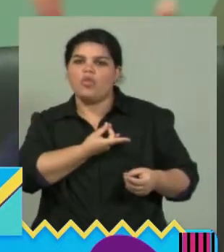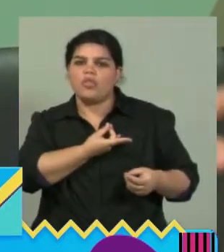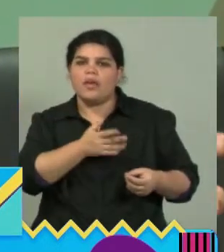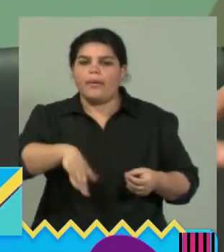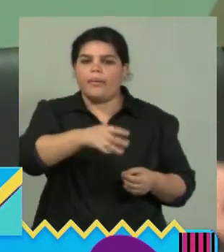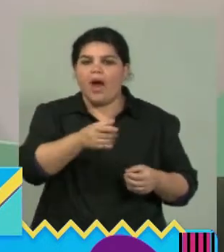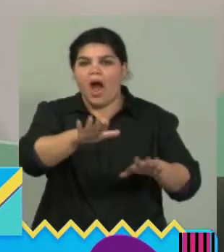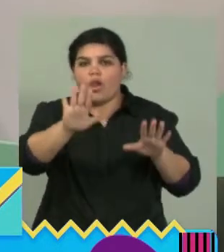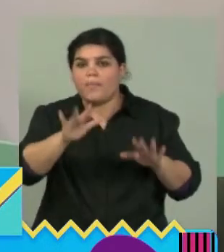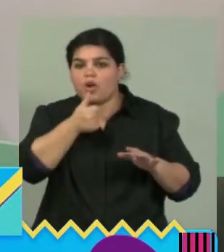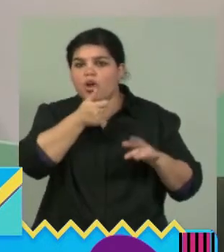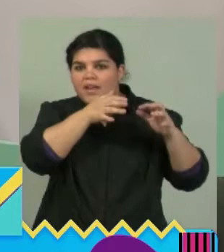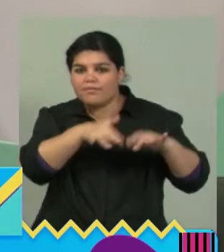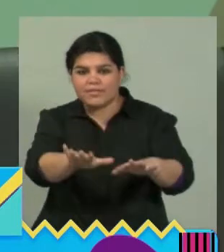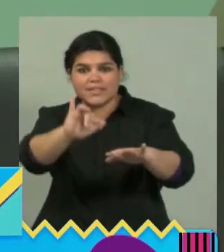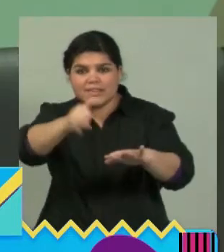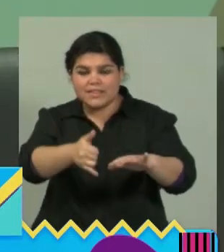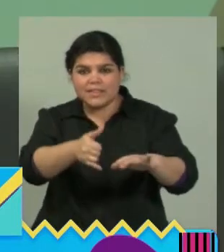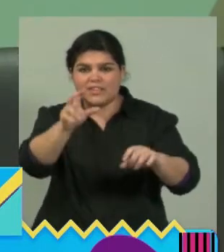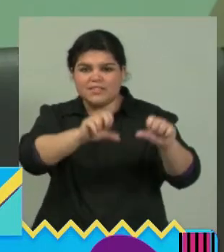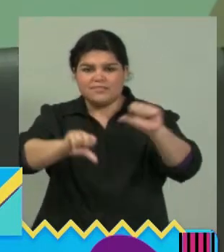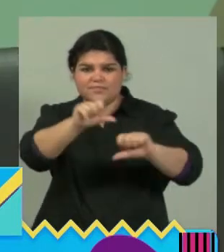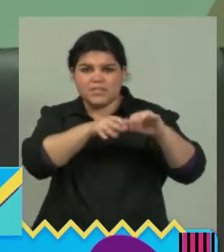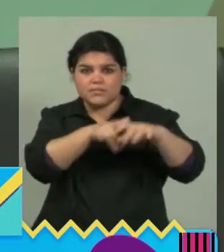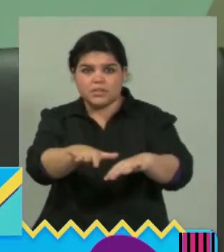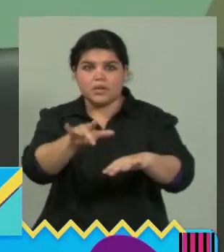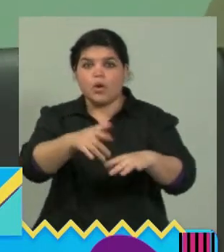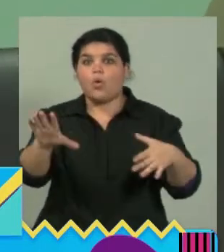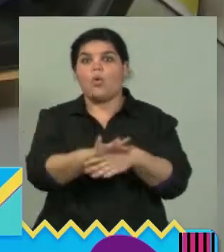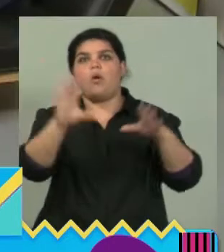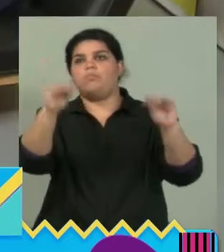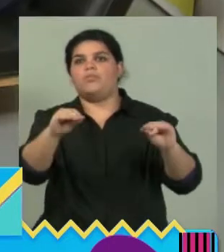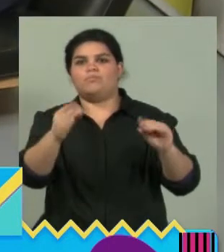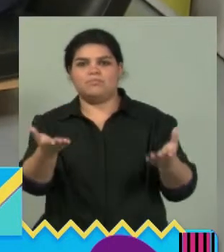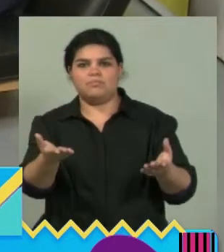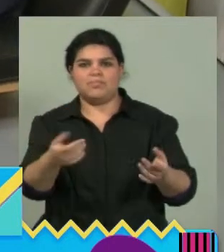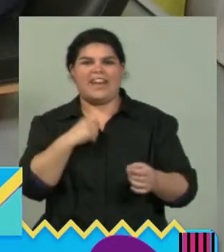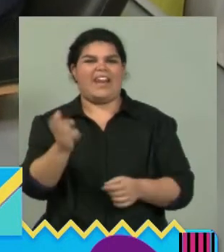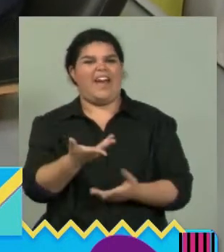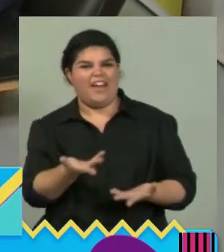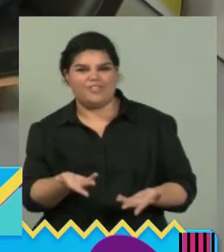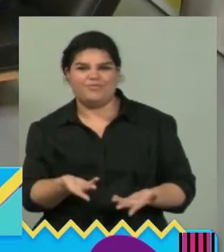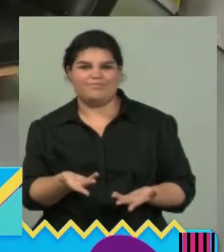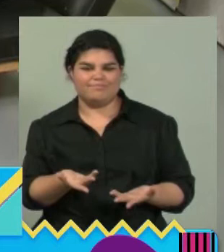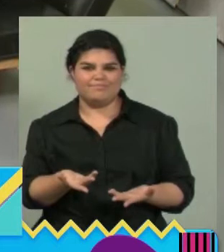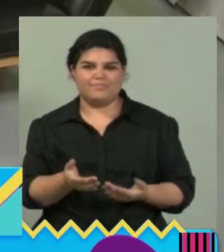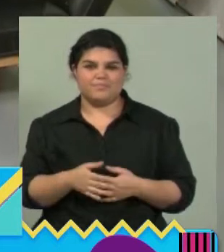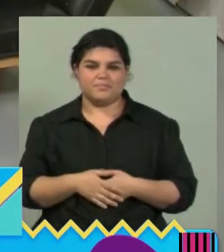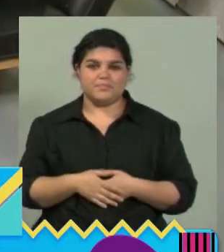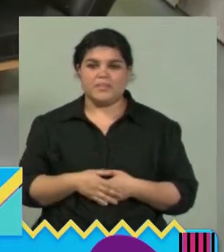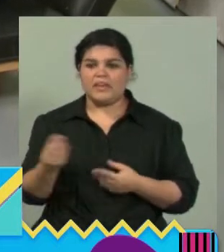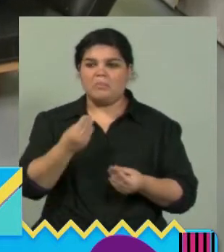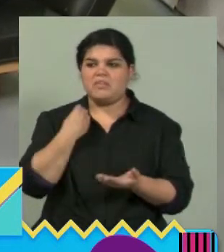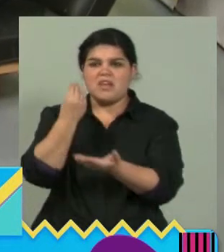un derrame sobre los ríos, esas se apagaron. Qué raro, ¿no? Qué raro. ¿Y qué pasa? Y desde las